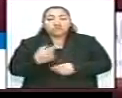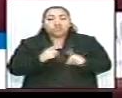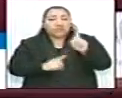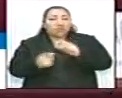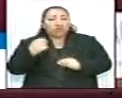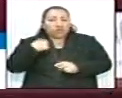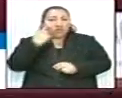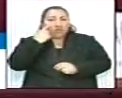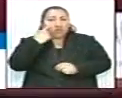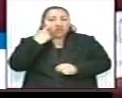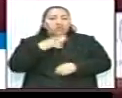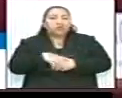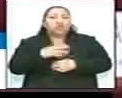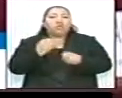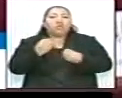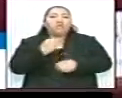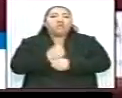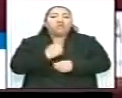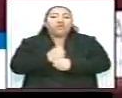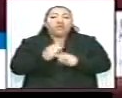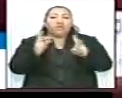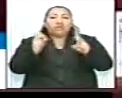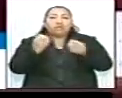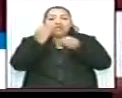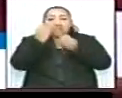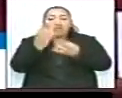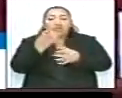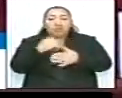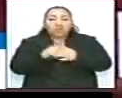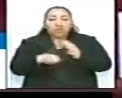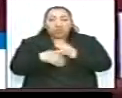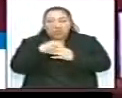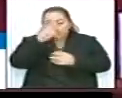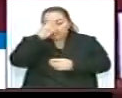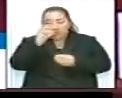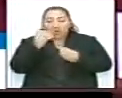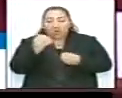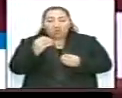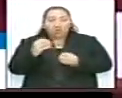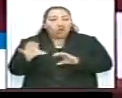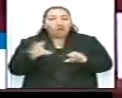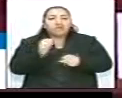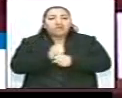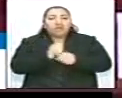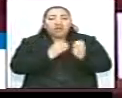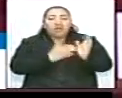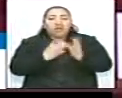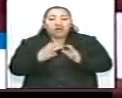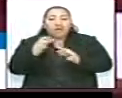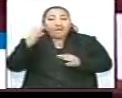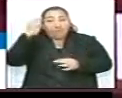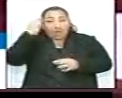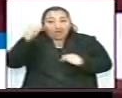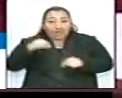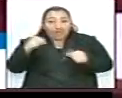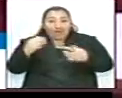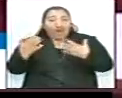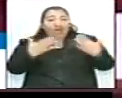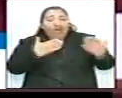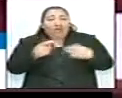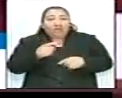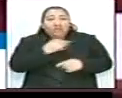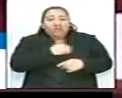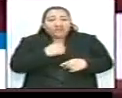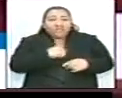conocemos cómo se desarrollan los temas informativos en el país o cómo se desarrollan las decisiones políticas, en este caso el Ejecutivo,